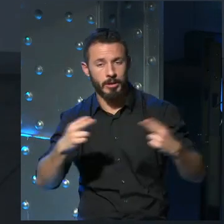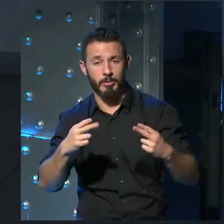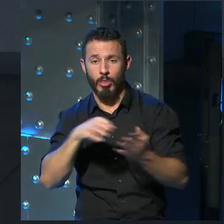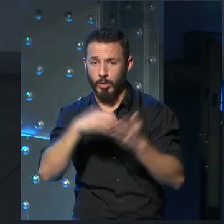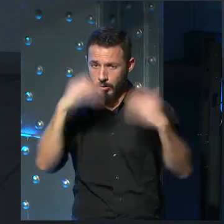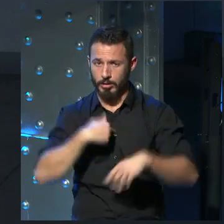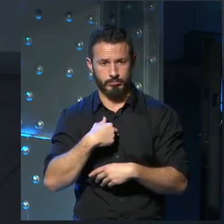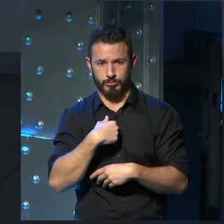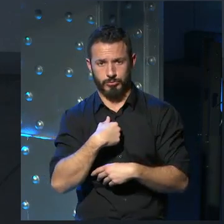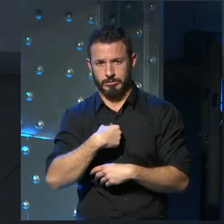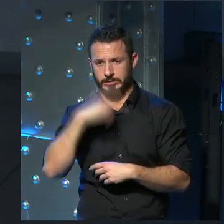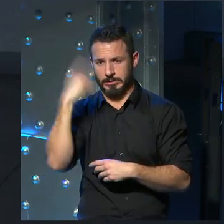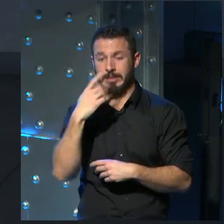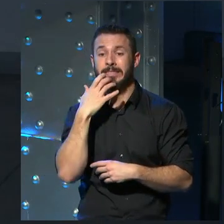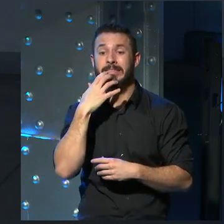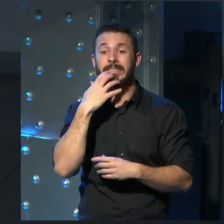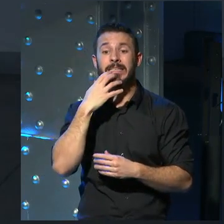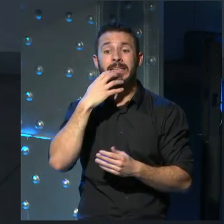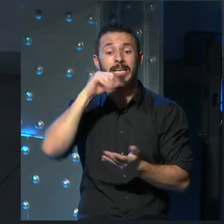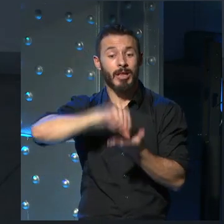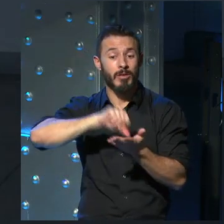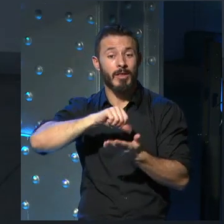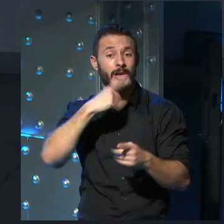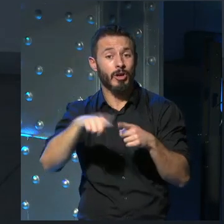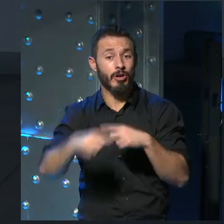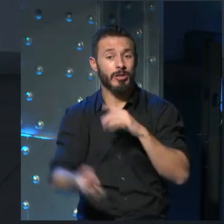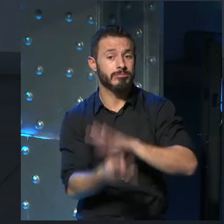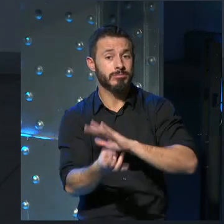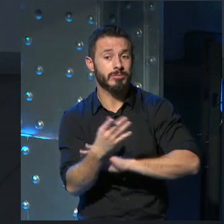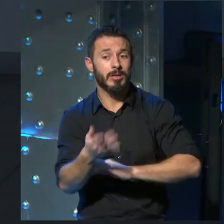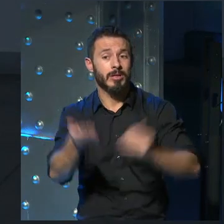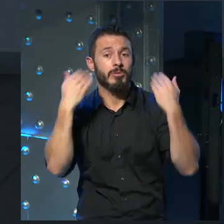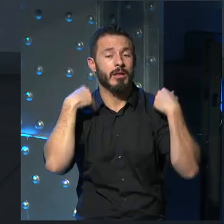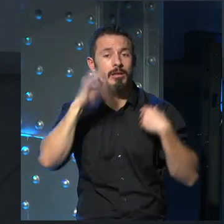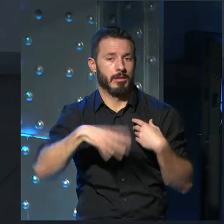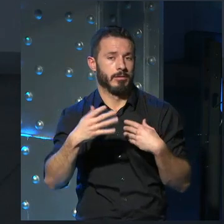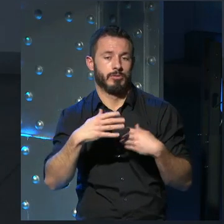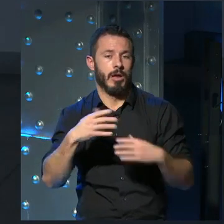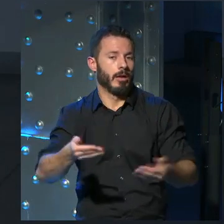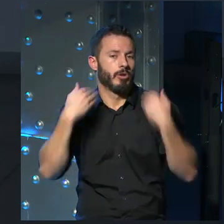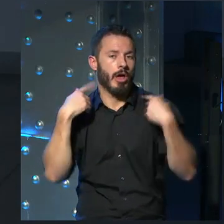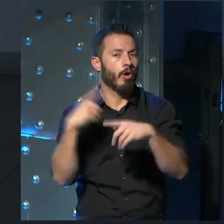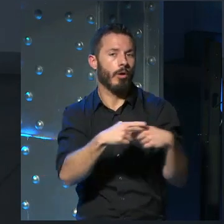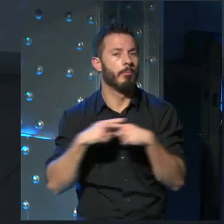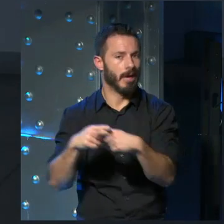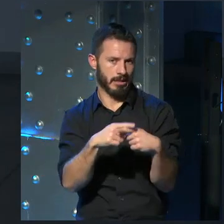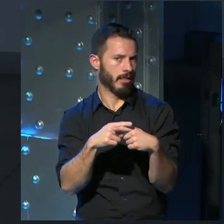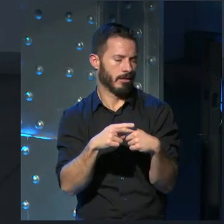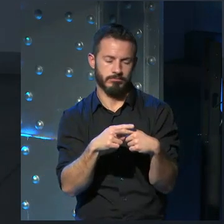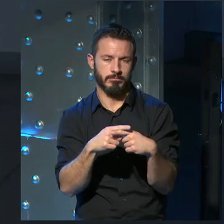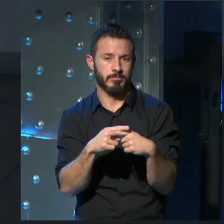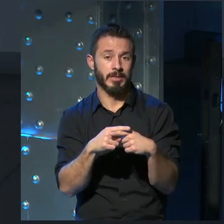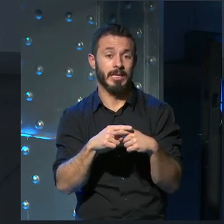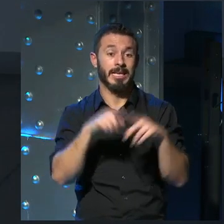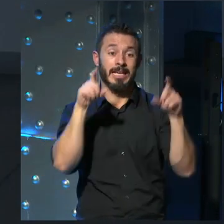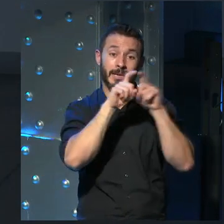de que la responsabilidad de lo que nos ocurra en las ciudades en las que vivimos es una responsabilidad compartida, en el que el diferencial de las